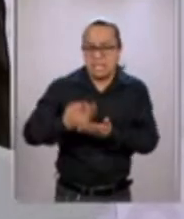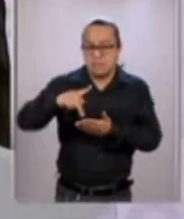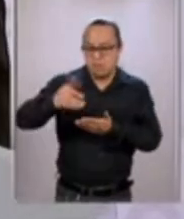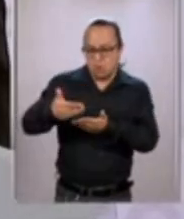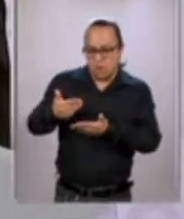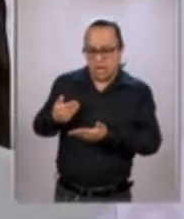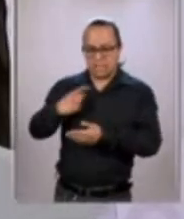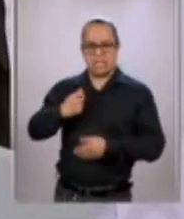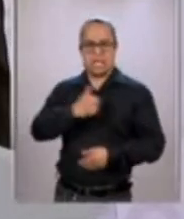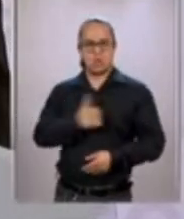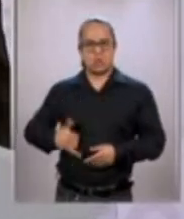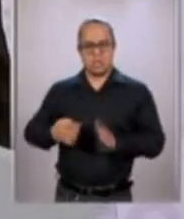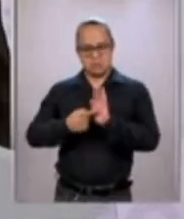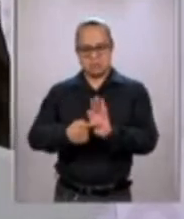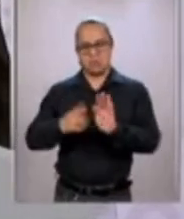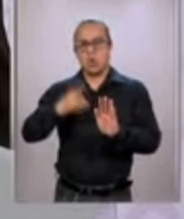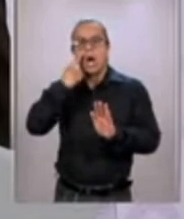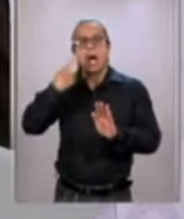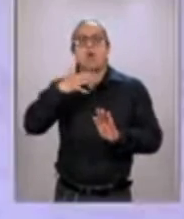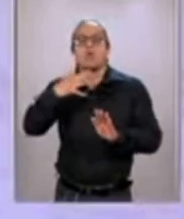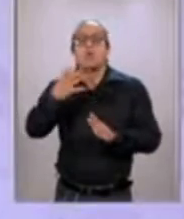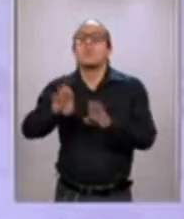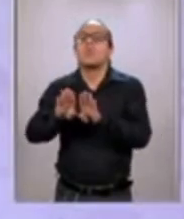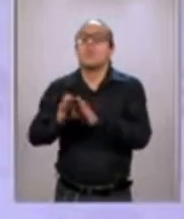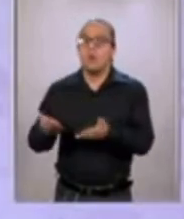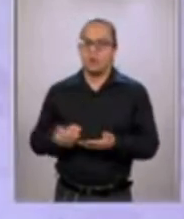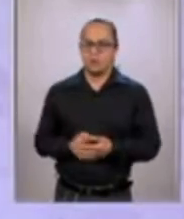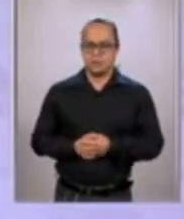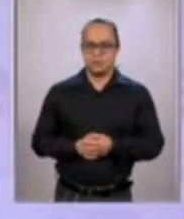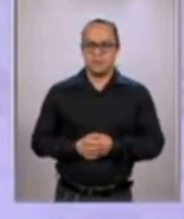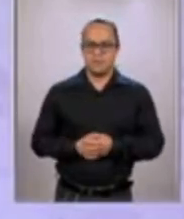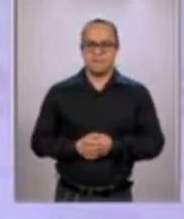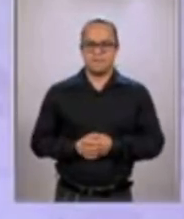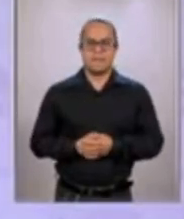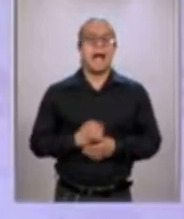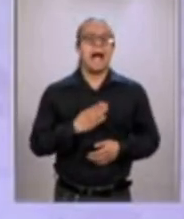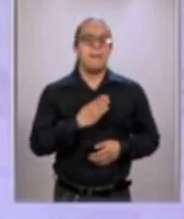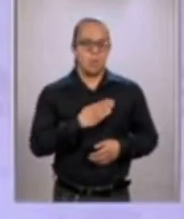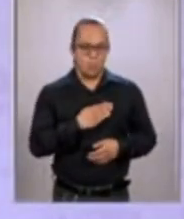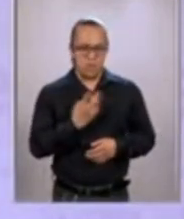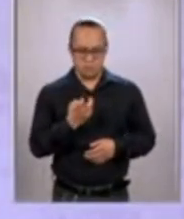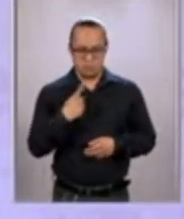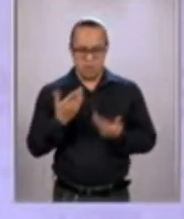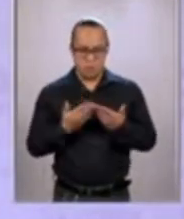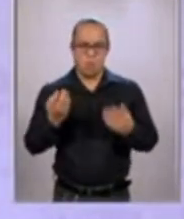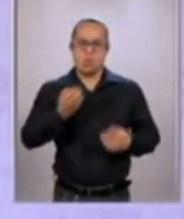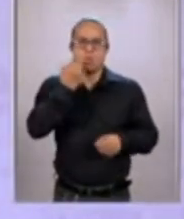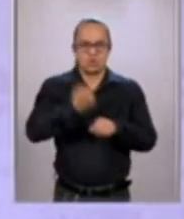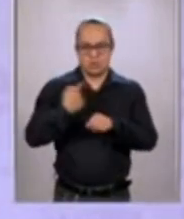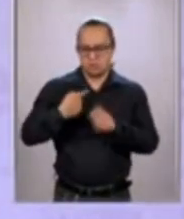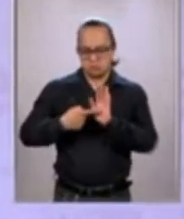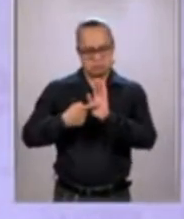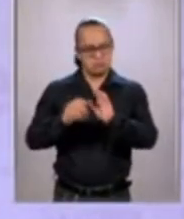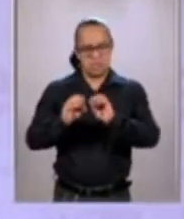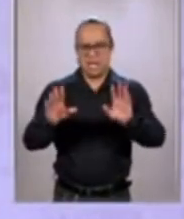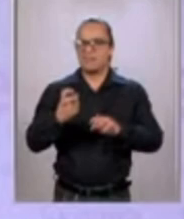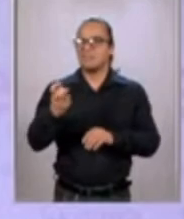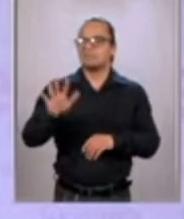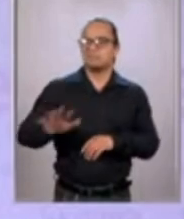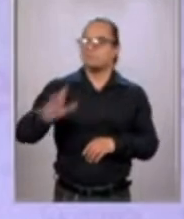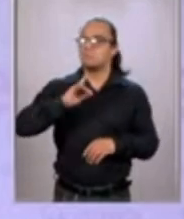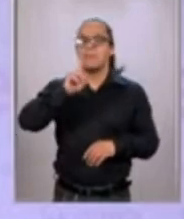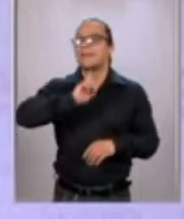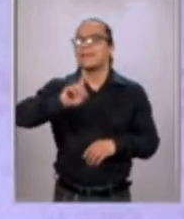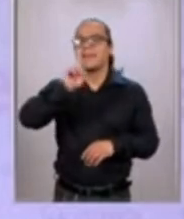documentado este cobro Sí mira qué bueno que lo me das la oportunidad de aclararlo efectivamente se ha dicho mucha mentira